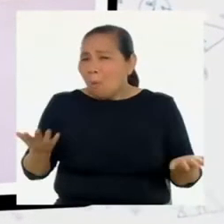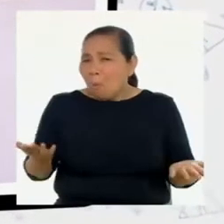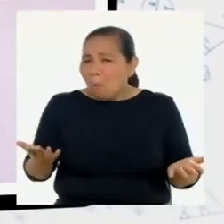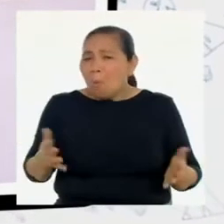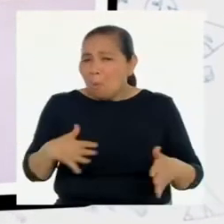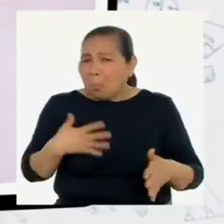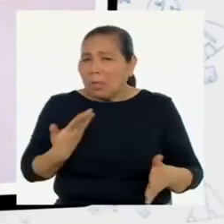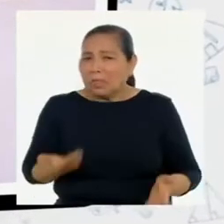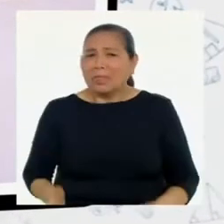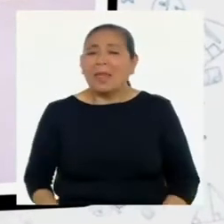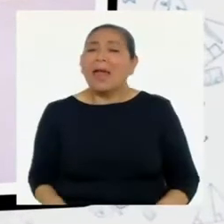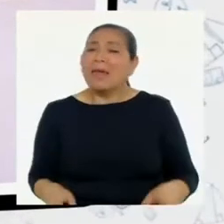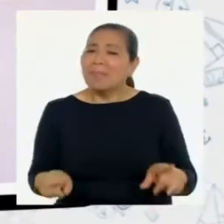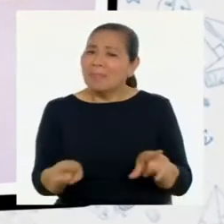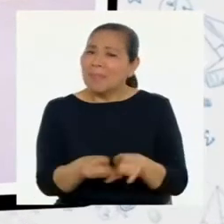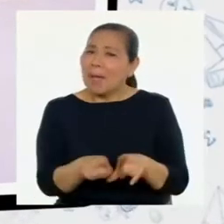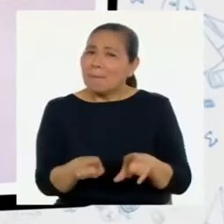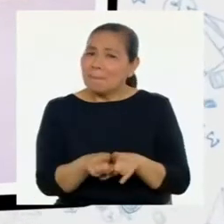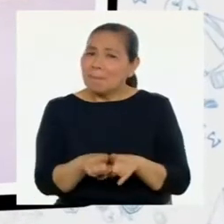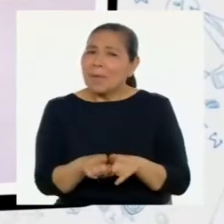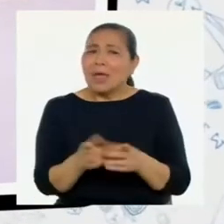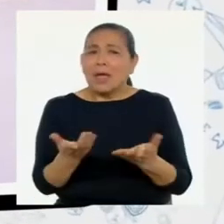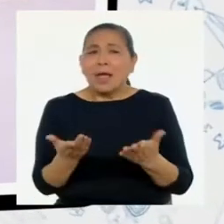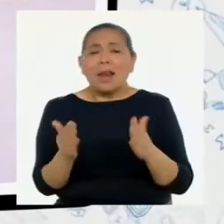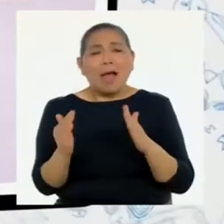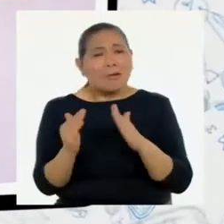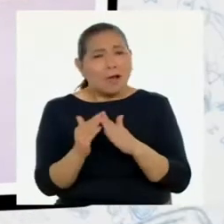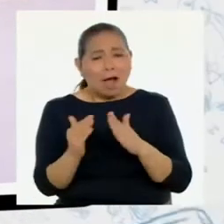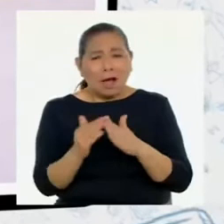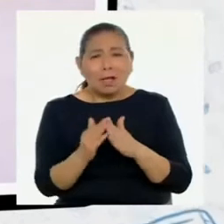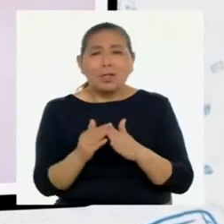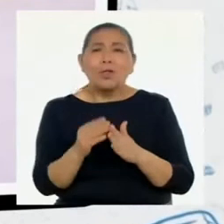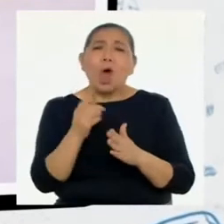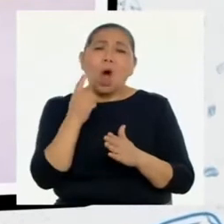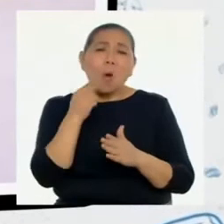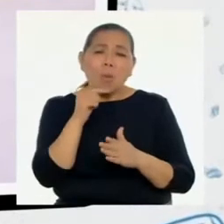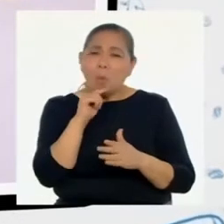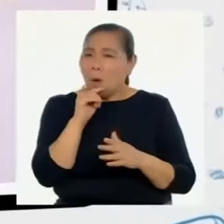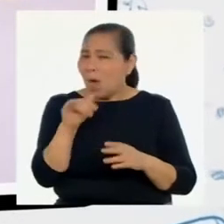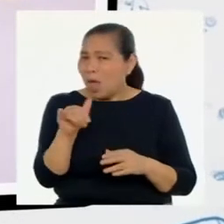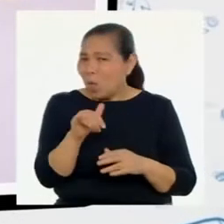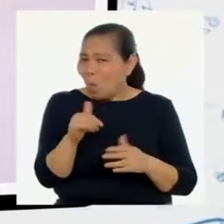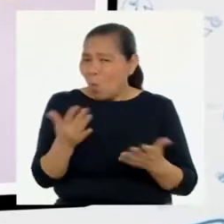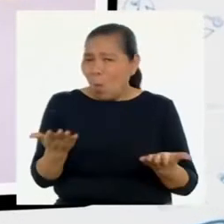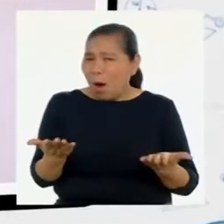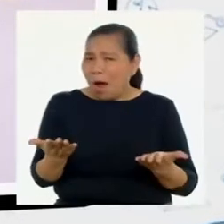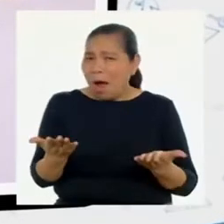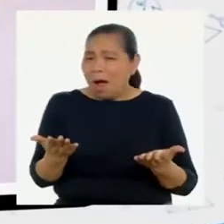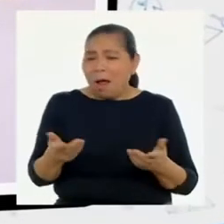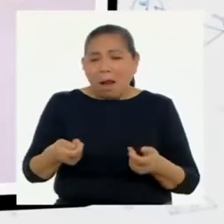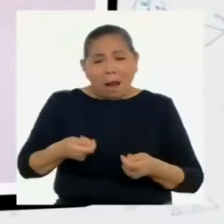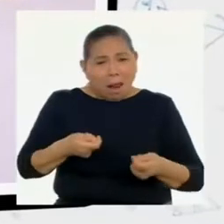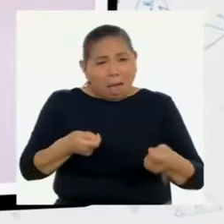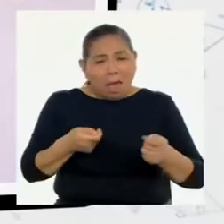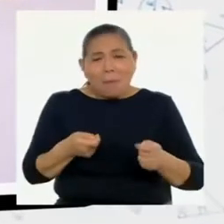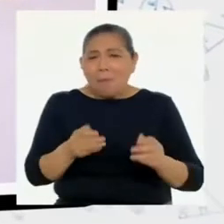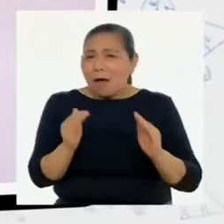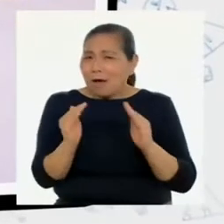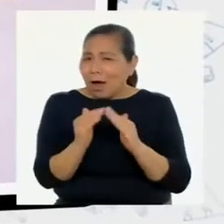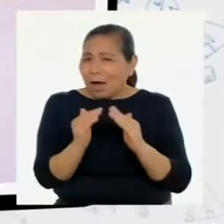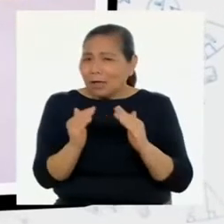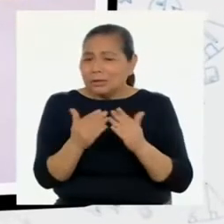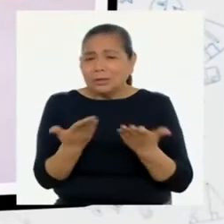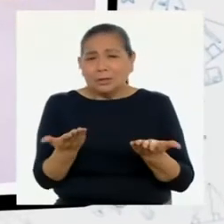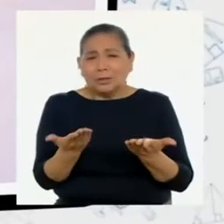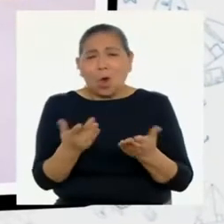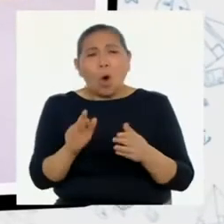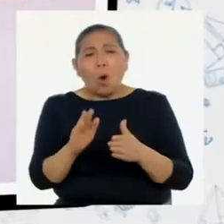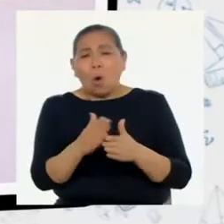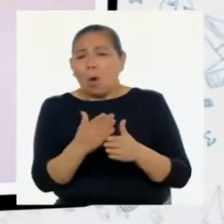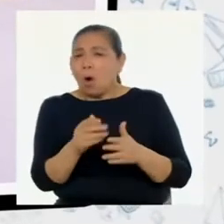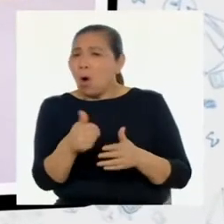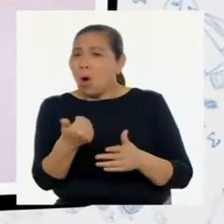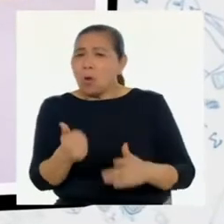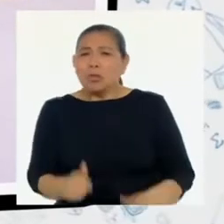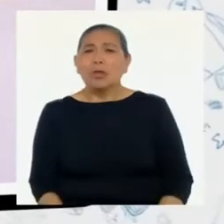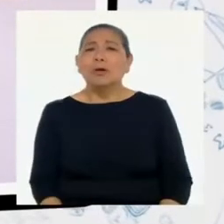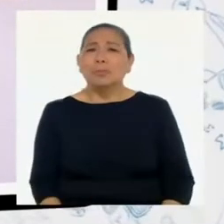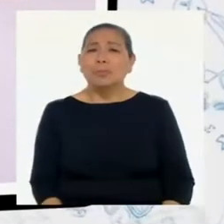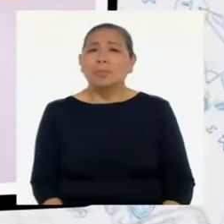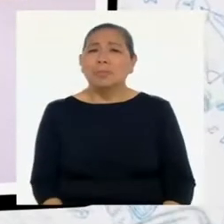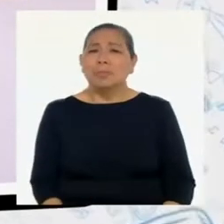otros. También que participen en el hogar, varón y mujer, tanto en la limpieza como entre